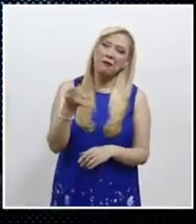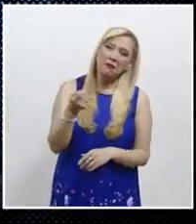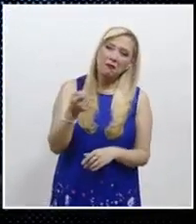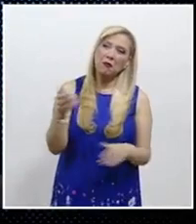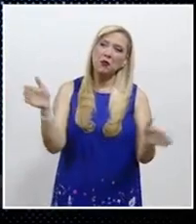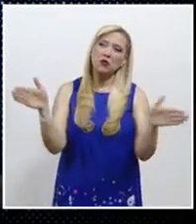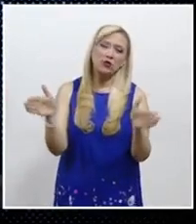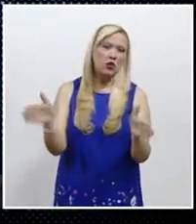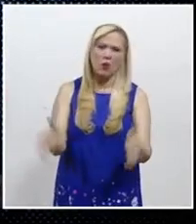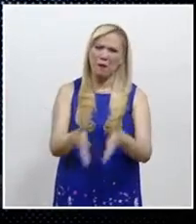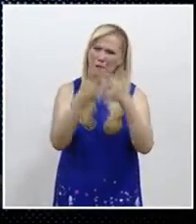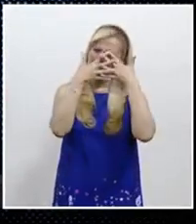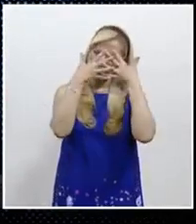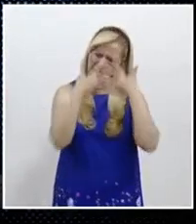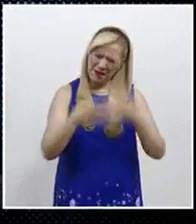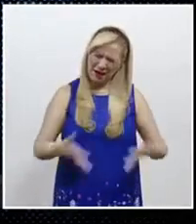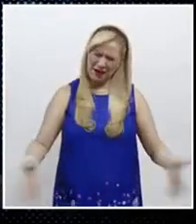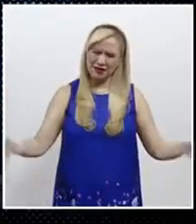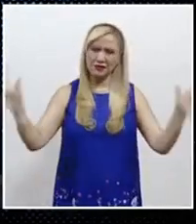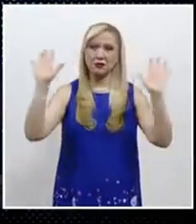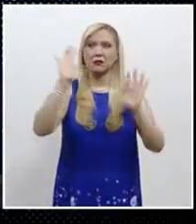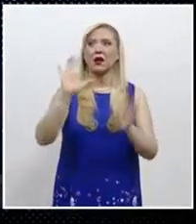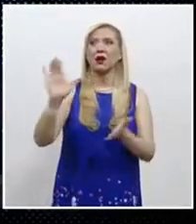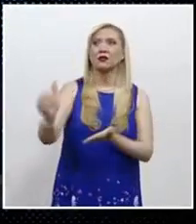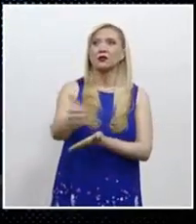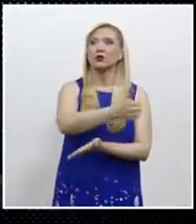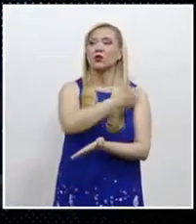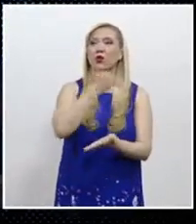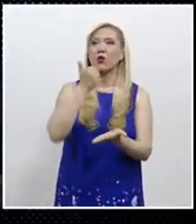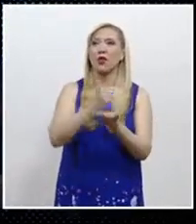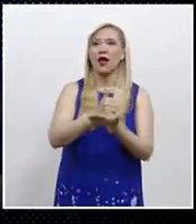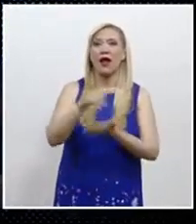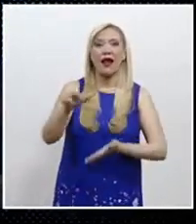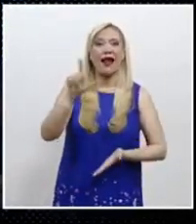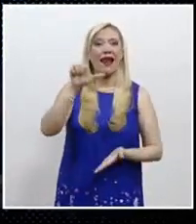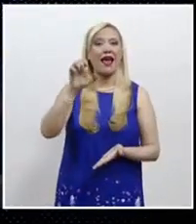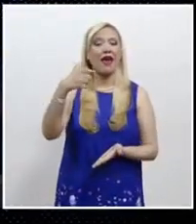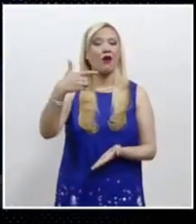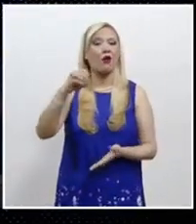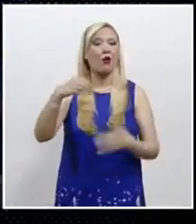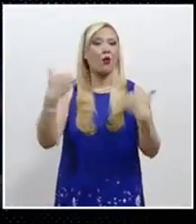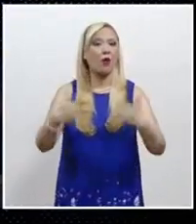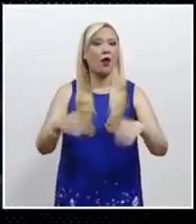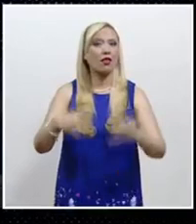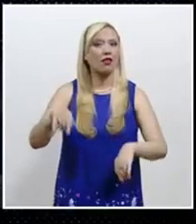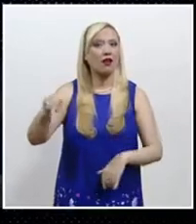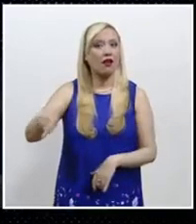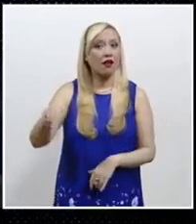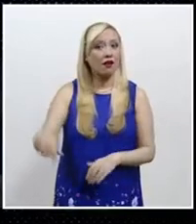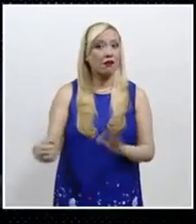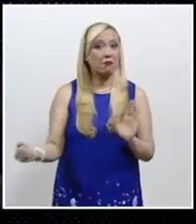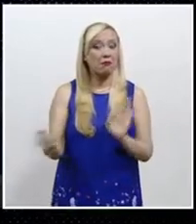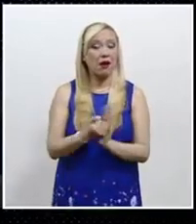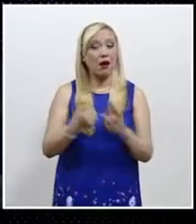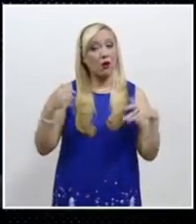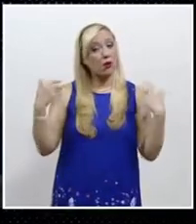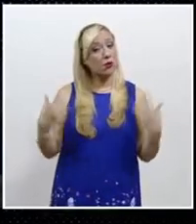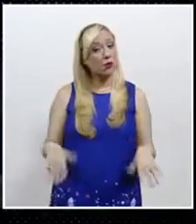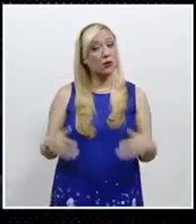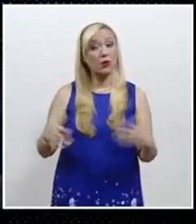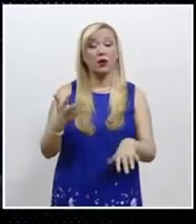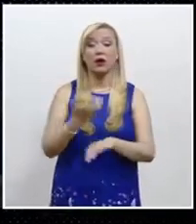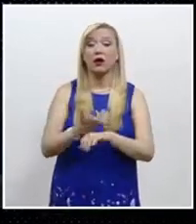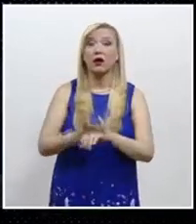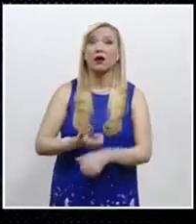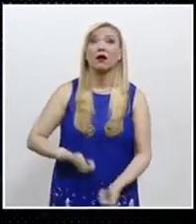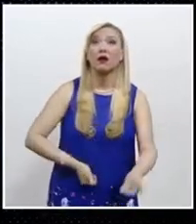100 mil metros. Es una ciudad. Yo pienso que ya yo le pondría que es la ciudad del juguete y básicamente hoy todos los Legos que se consumen en